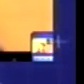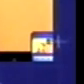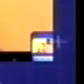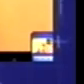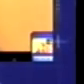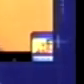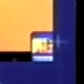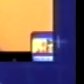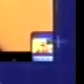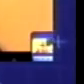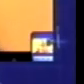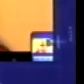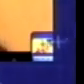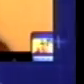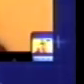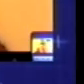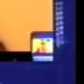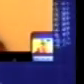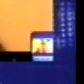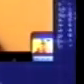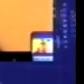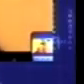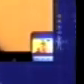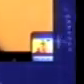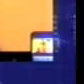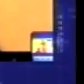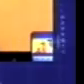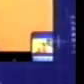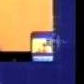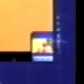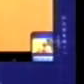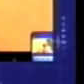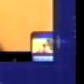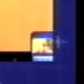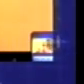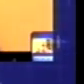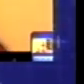ayuda judicial, es decir, entender la causa, asesoría